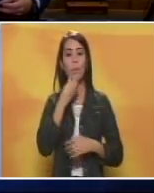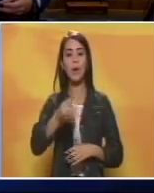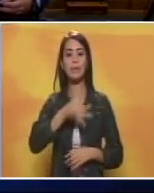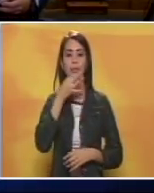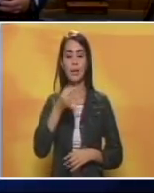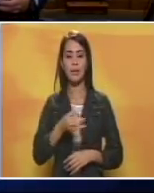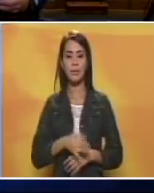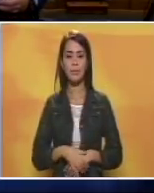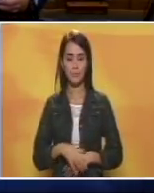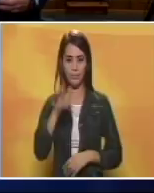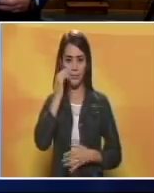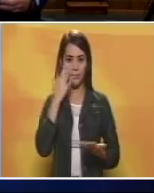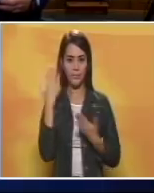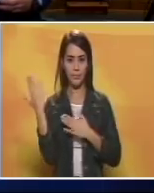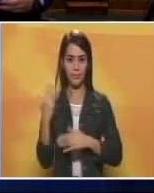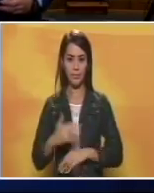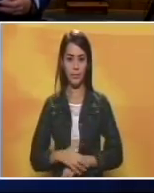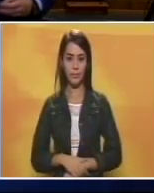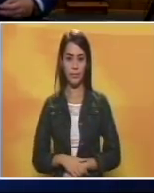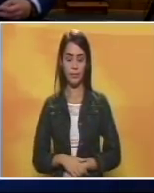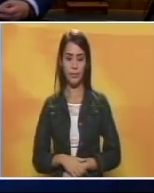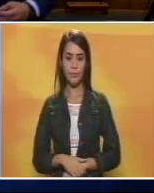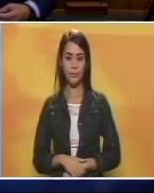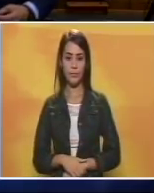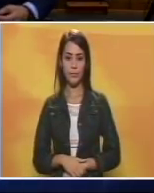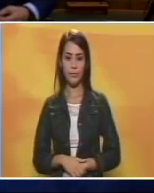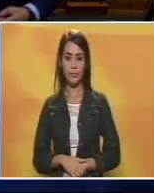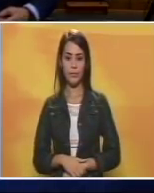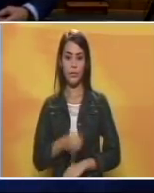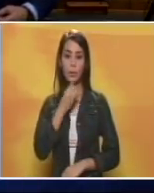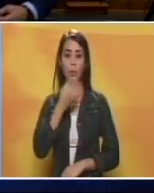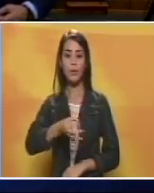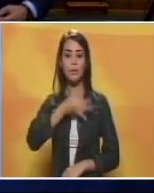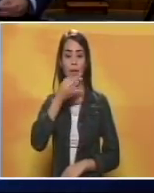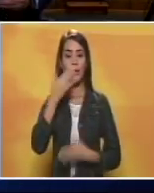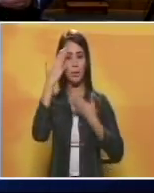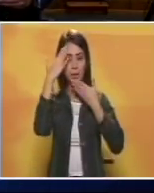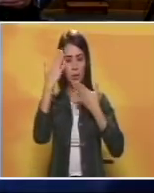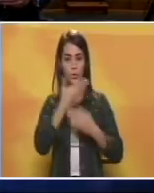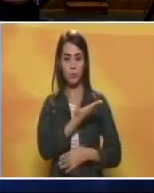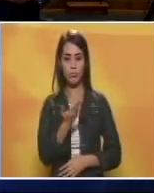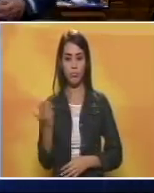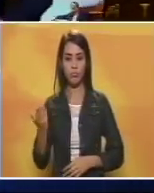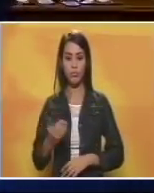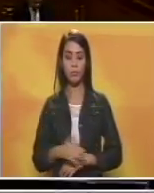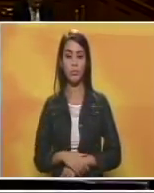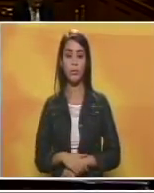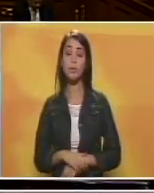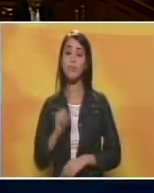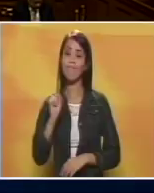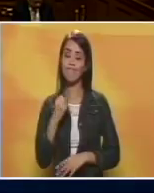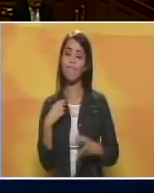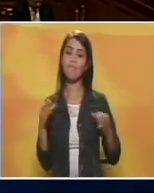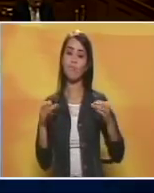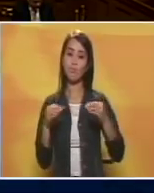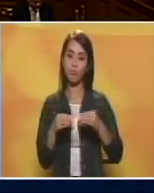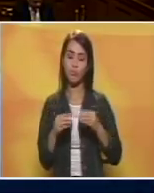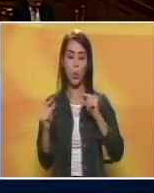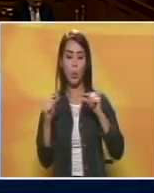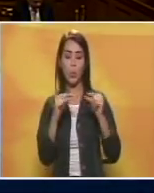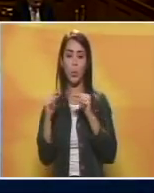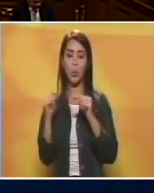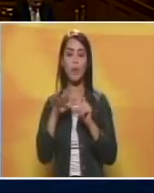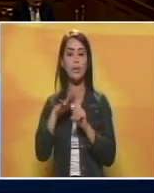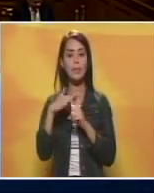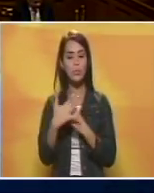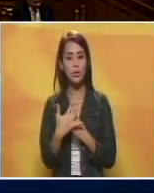tardes, Manuel. Adelante. Buenas tardes, Endrina. Saludos a todos. Efectivamente, el debate sobre la situación